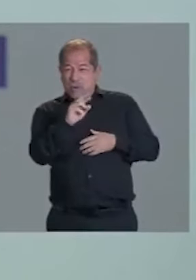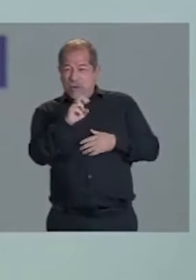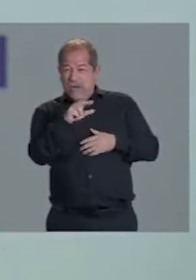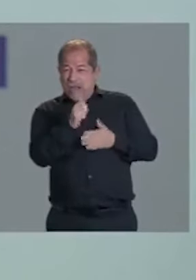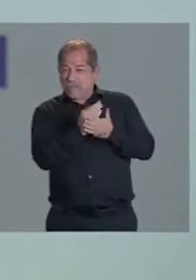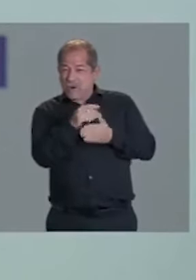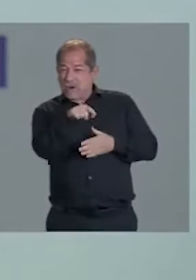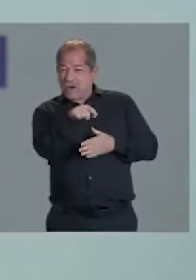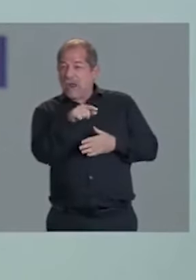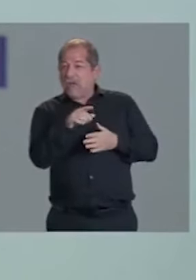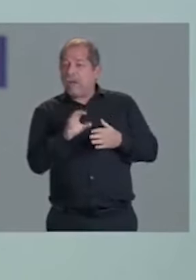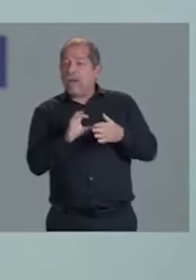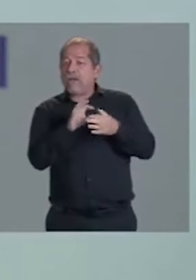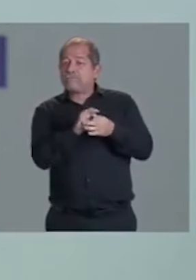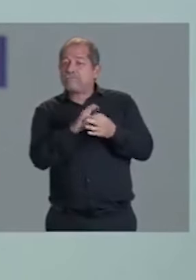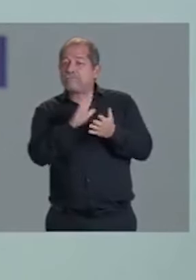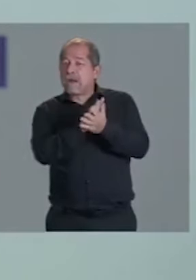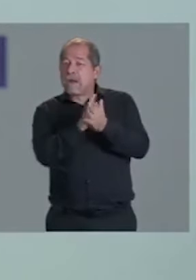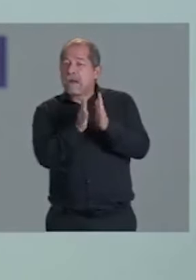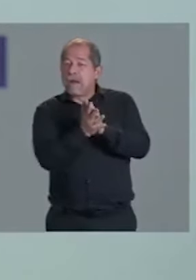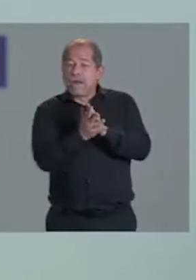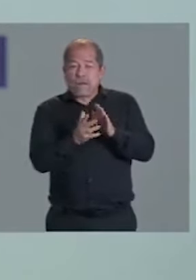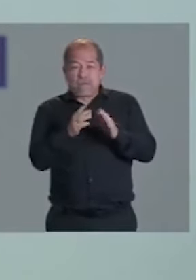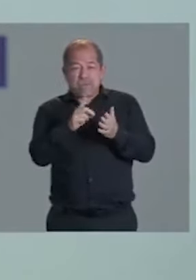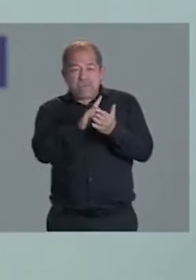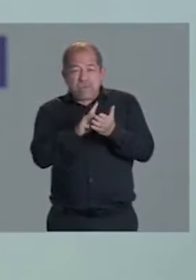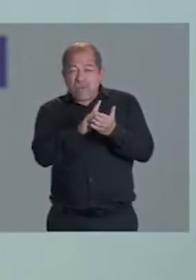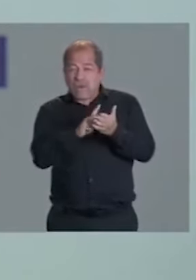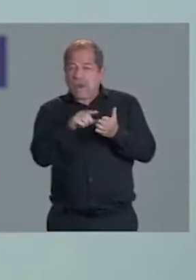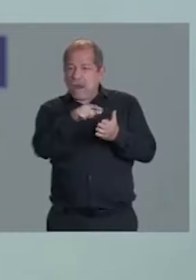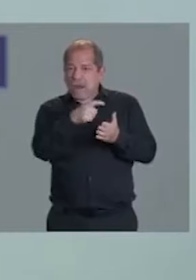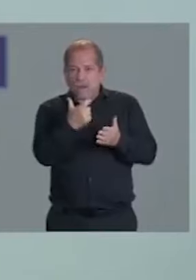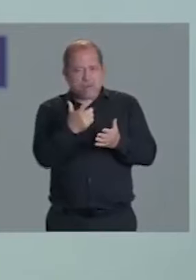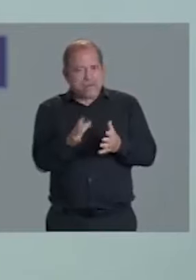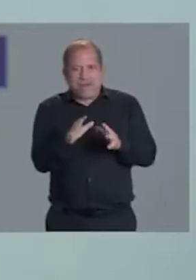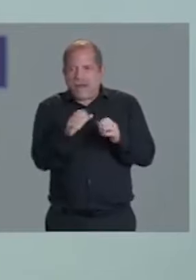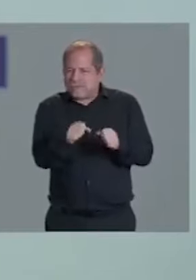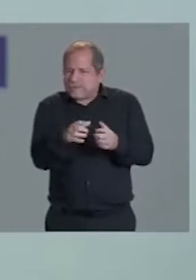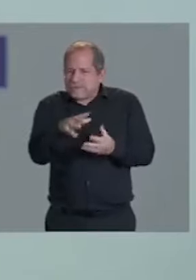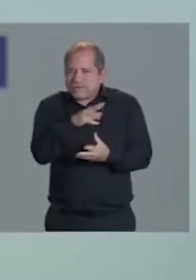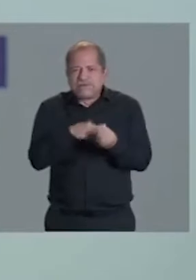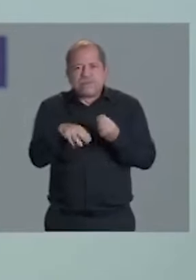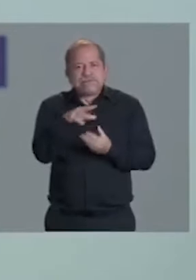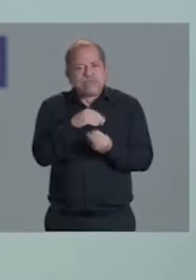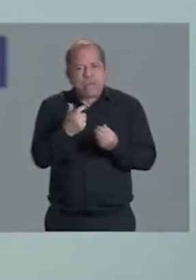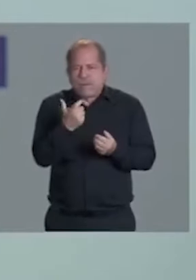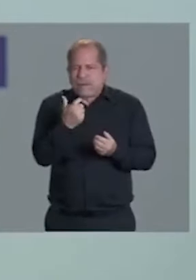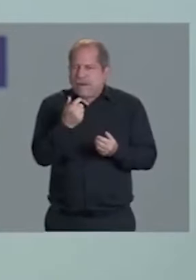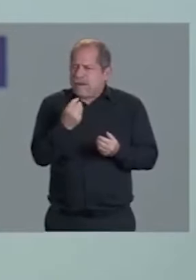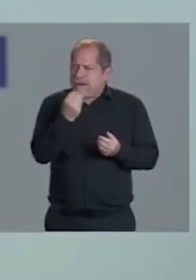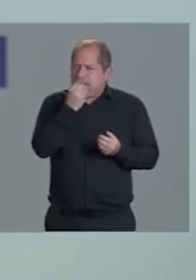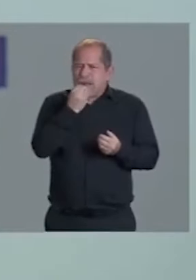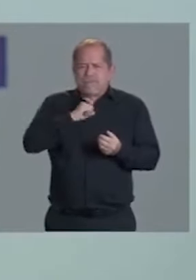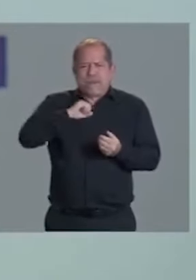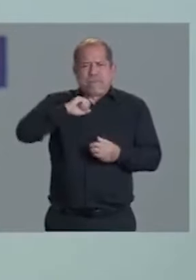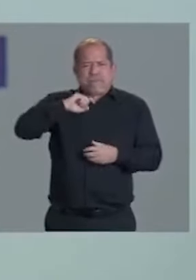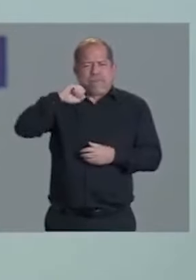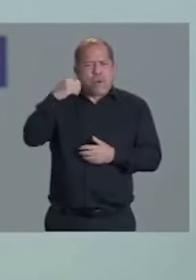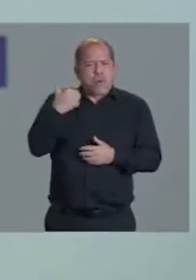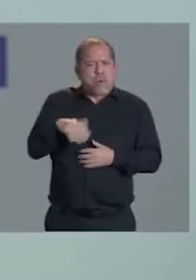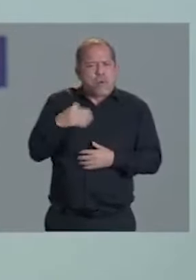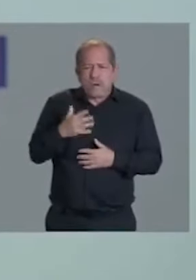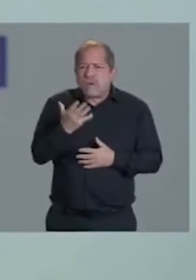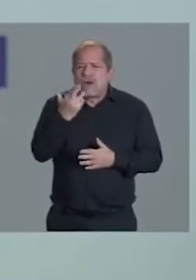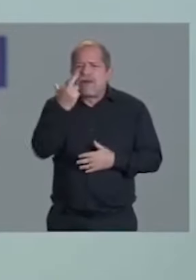alcanza. La comida cada día es más cara. Y esto tiene una explicación. Los delincuentes le cobran